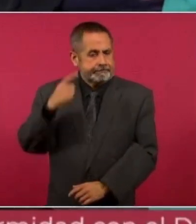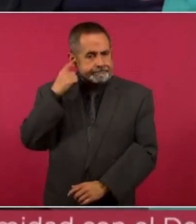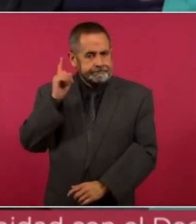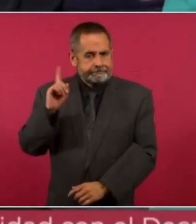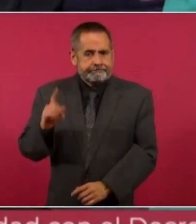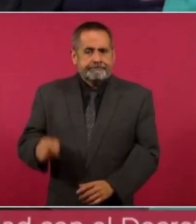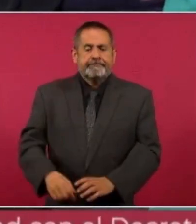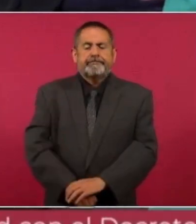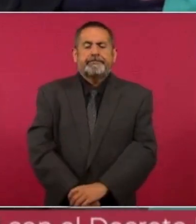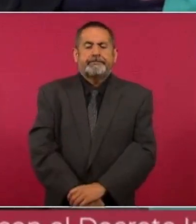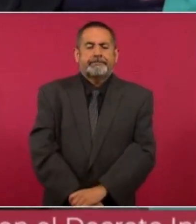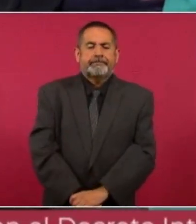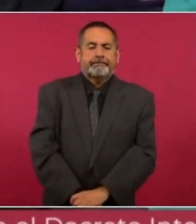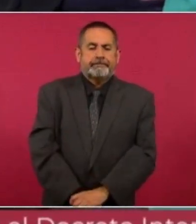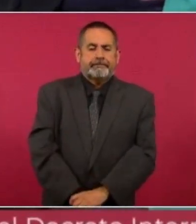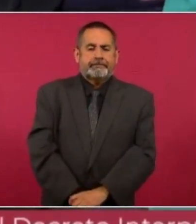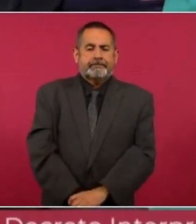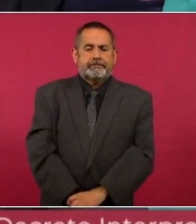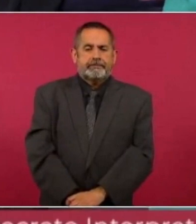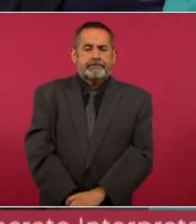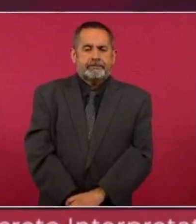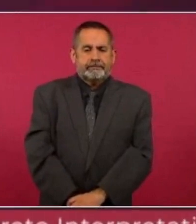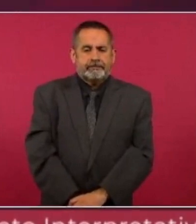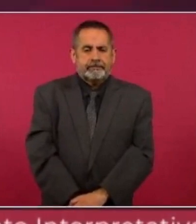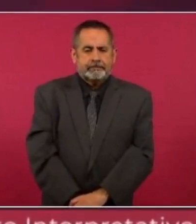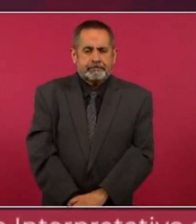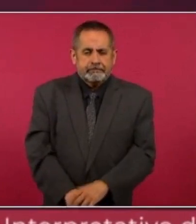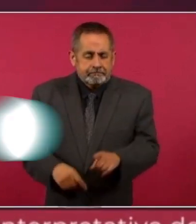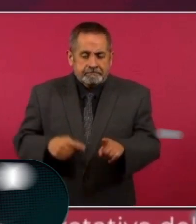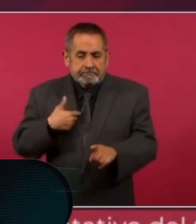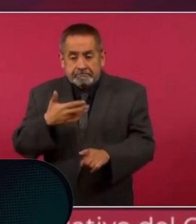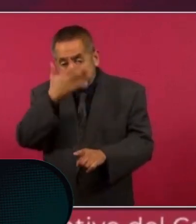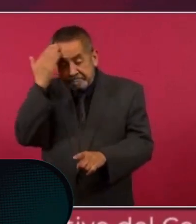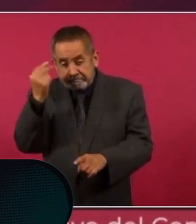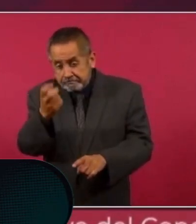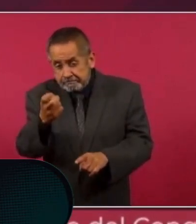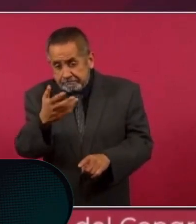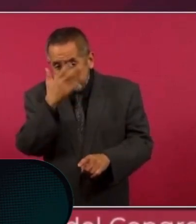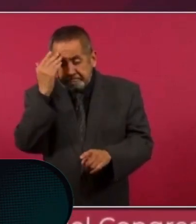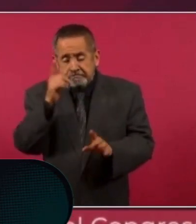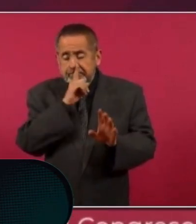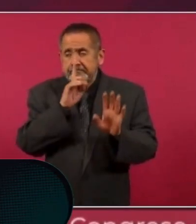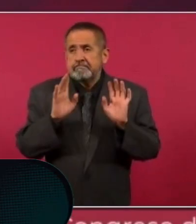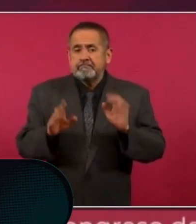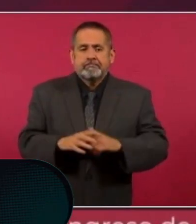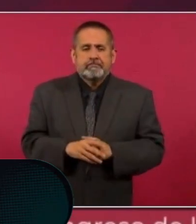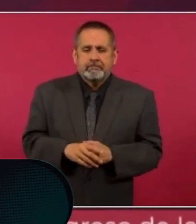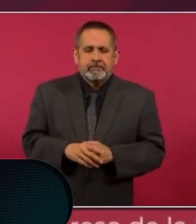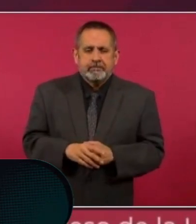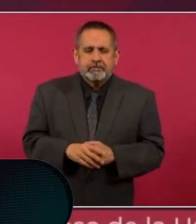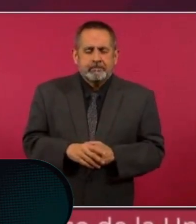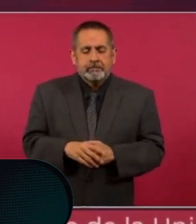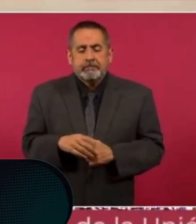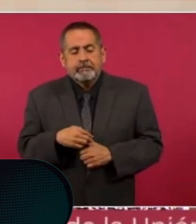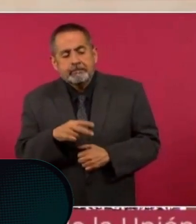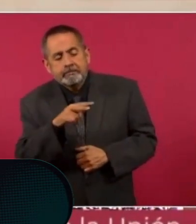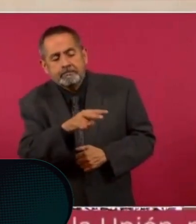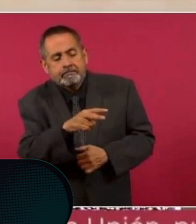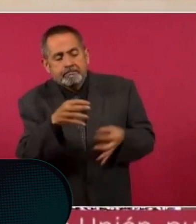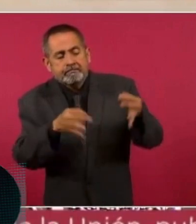partidos ni tampoco del Congreso. Bueno, no estoy muy informado, pero no veo con buenos ojos el